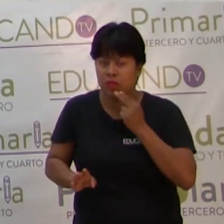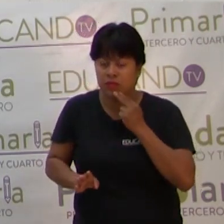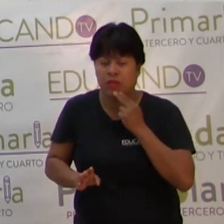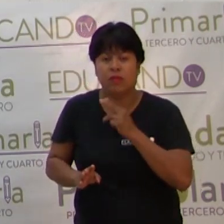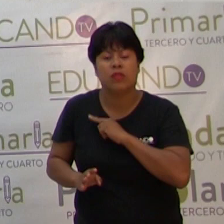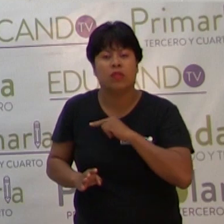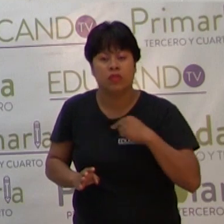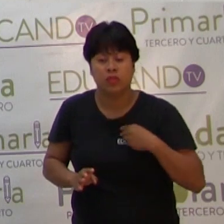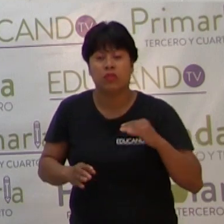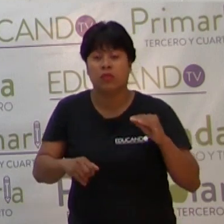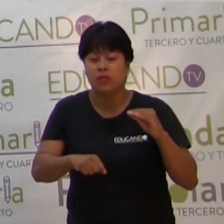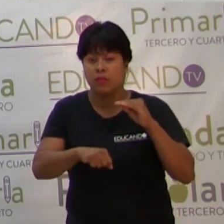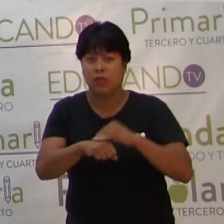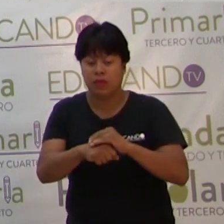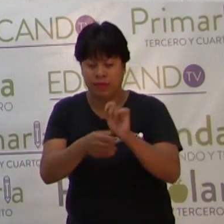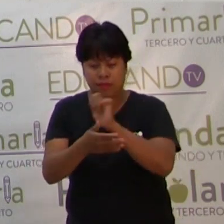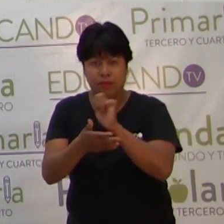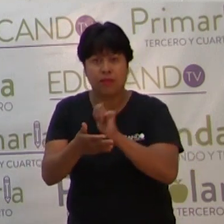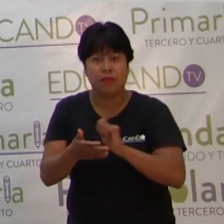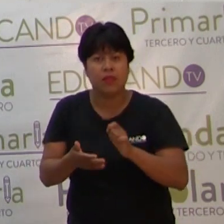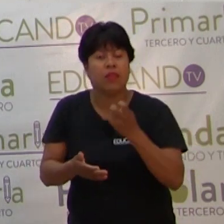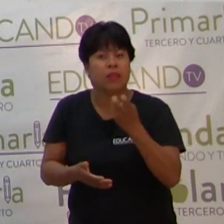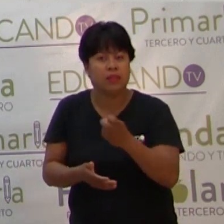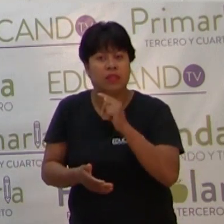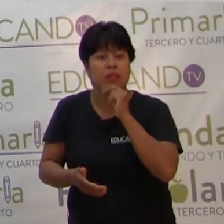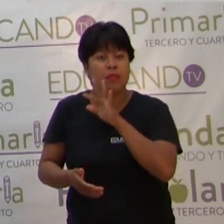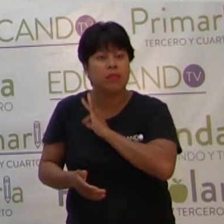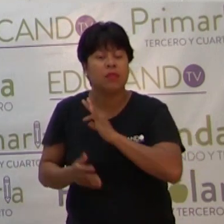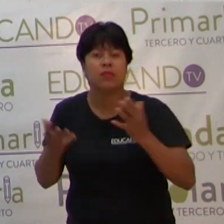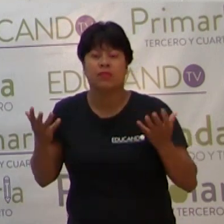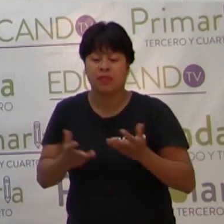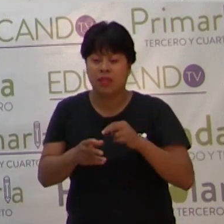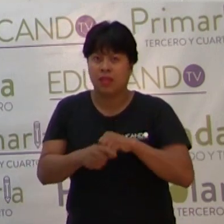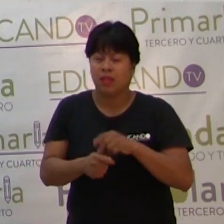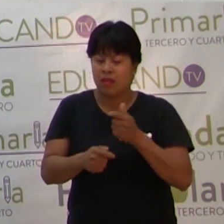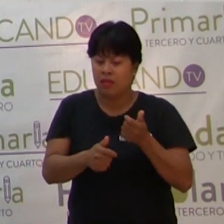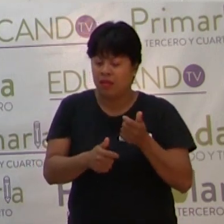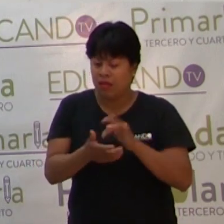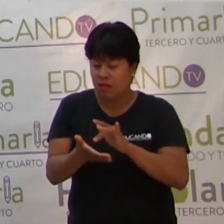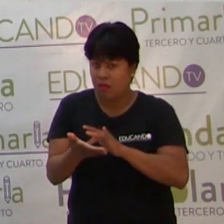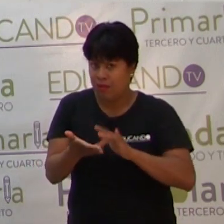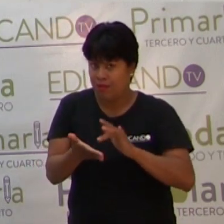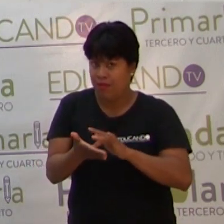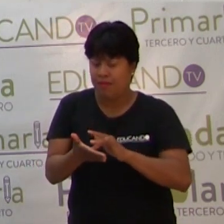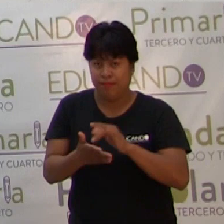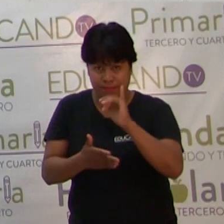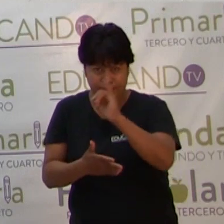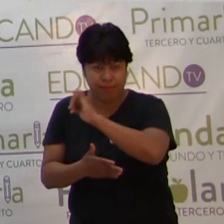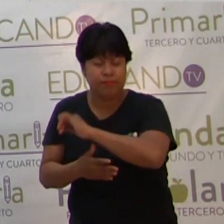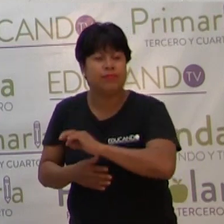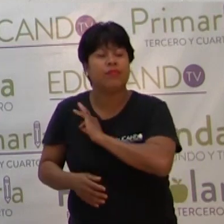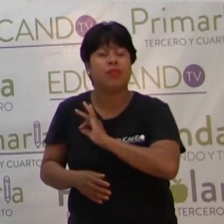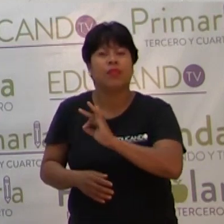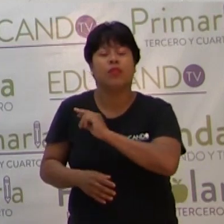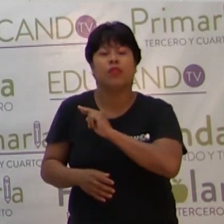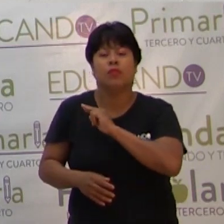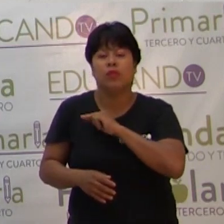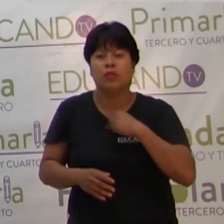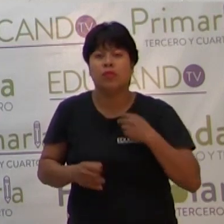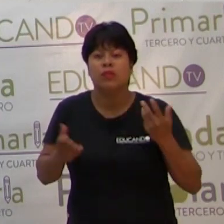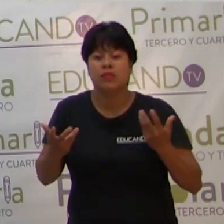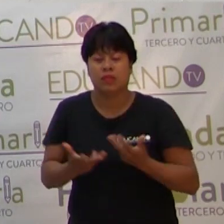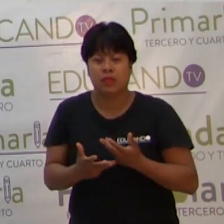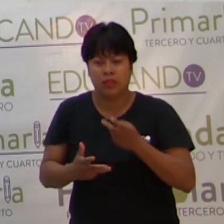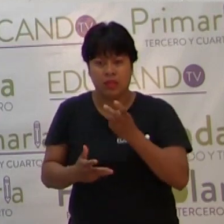vamos a poner una operación que también la podemos realizar en la calculadora, por supuesto. Pero vamos a hacerlo y vamos a ver,